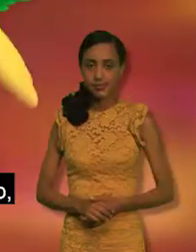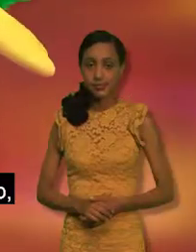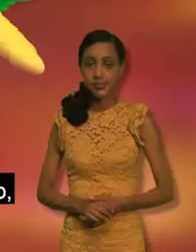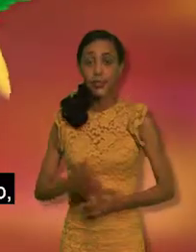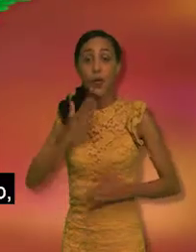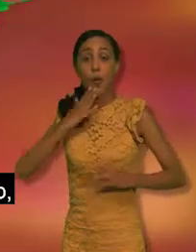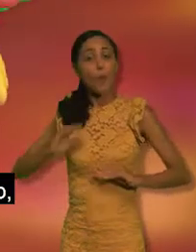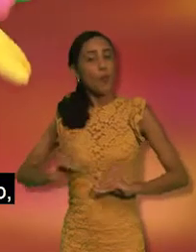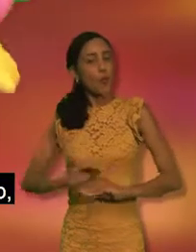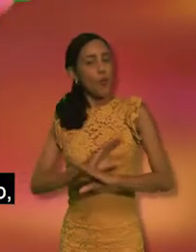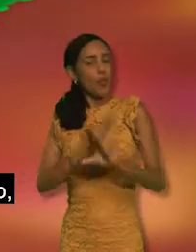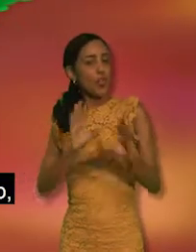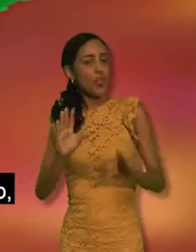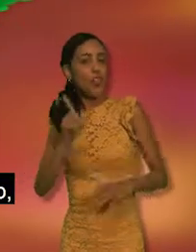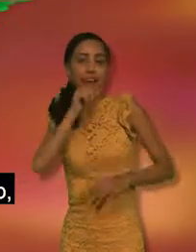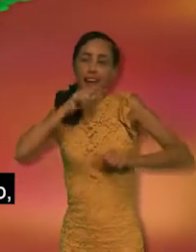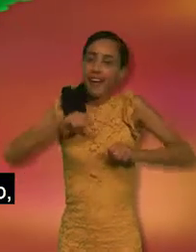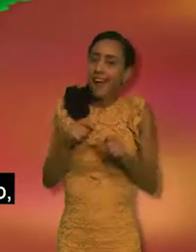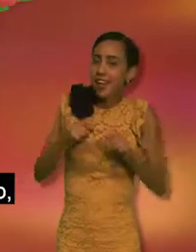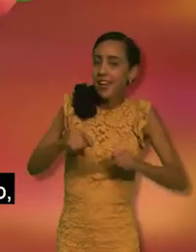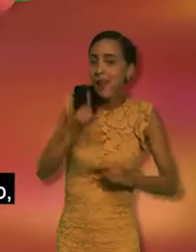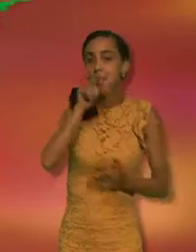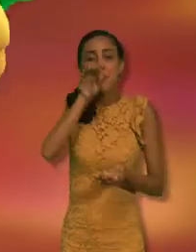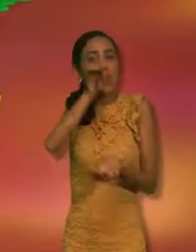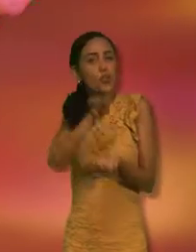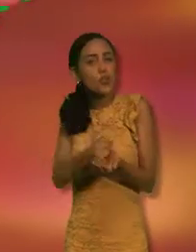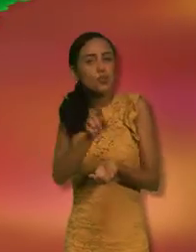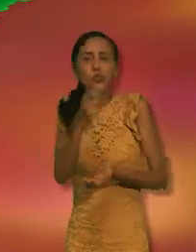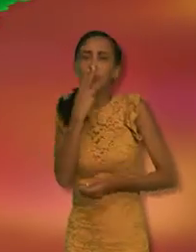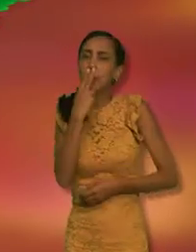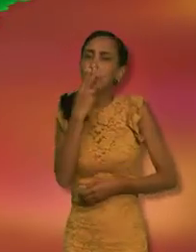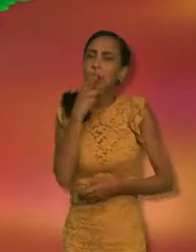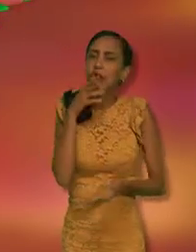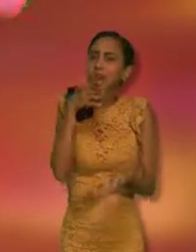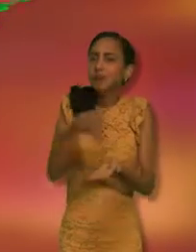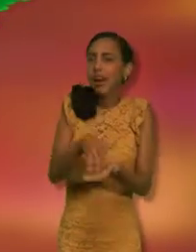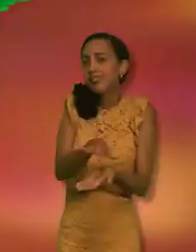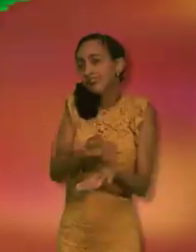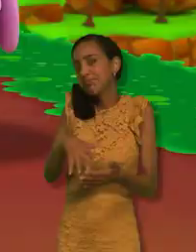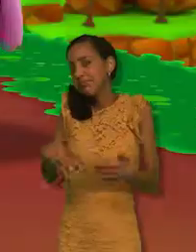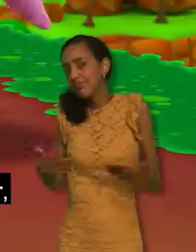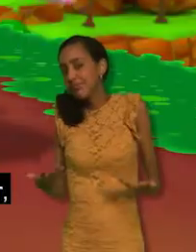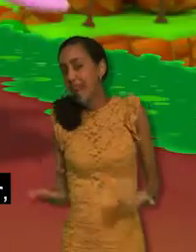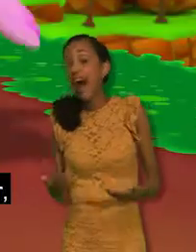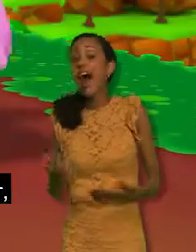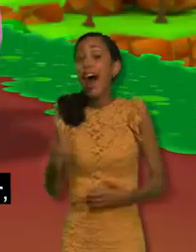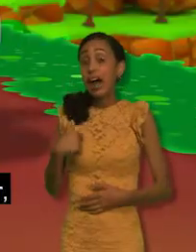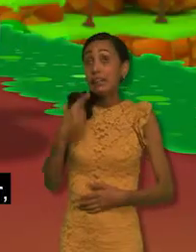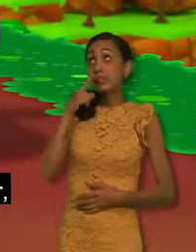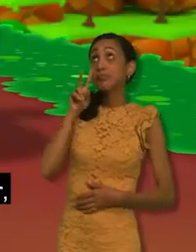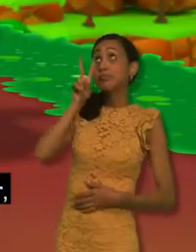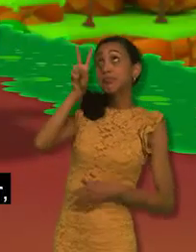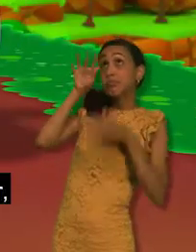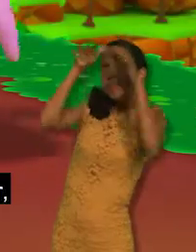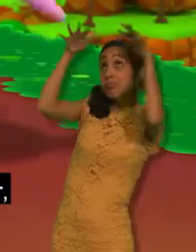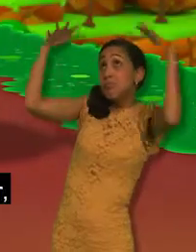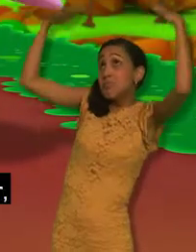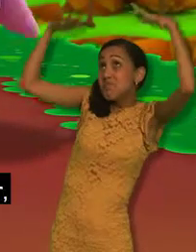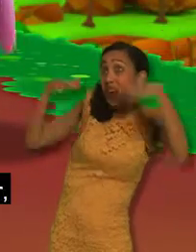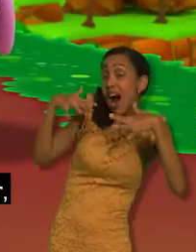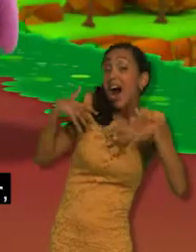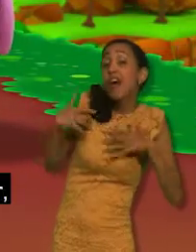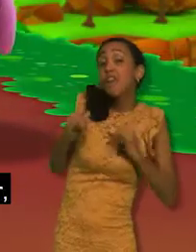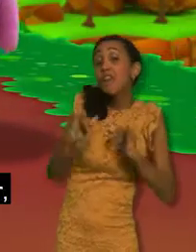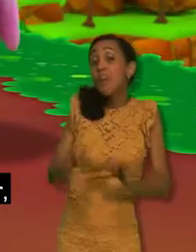Muy buenos días, Gallina Fina y Pollito Pito. ¿Dónde van tan tempranito? ¡El cielo se va a caer y el